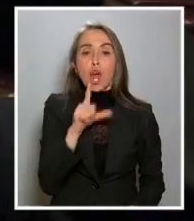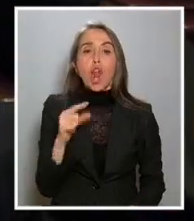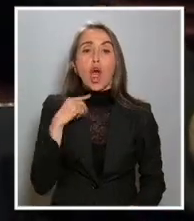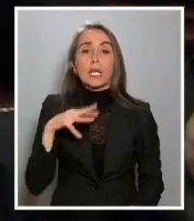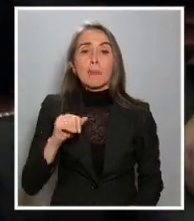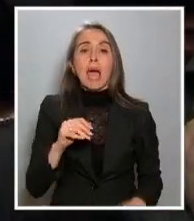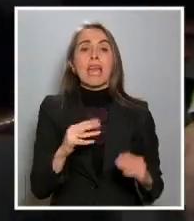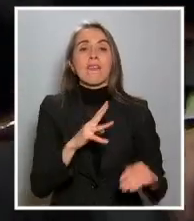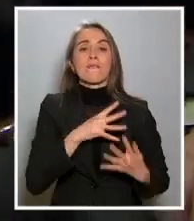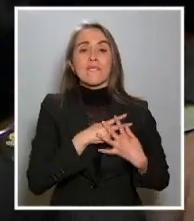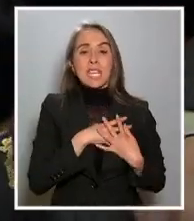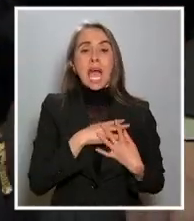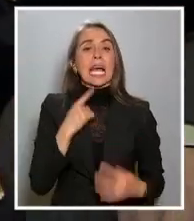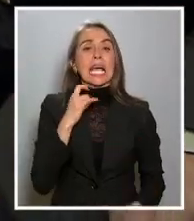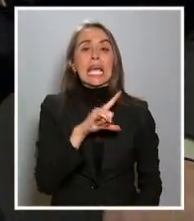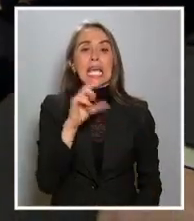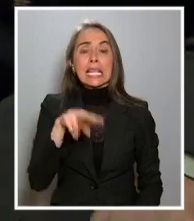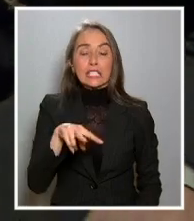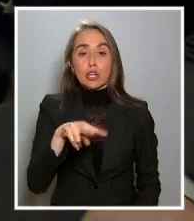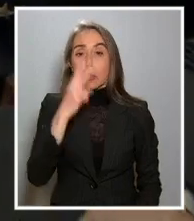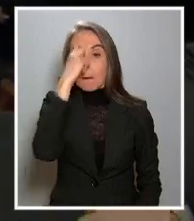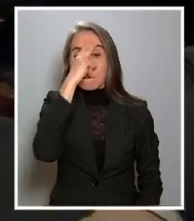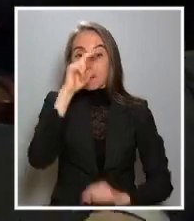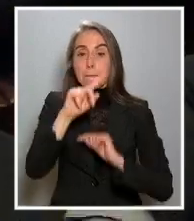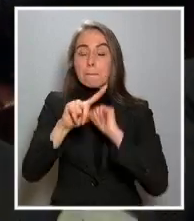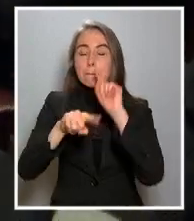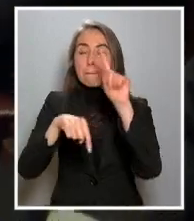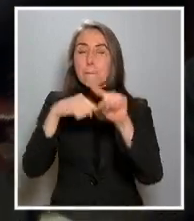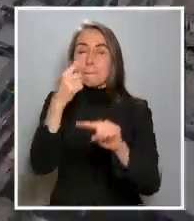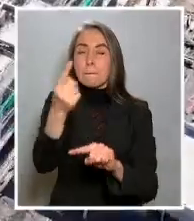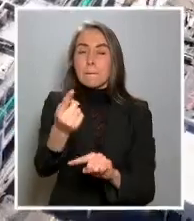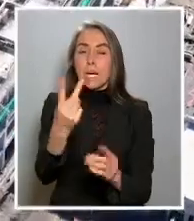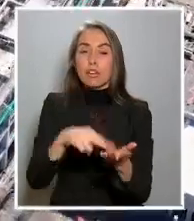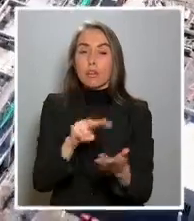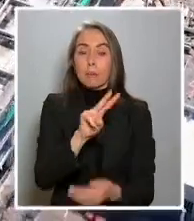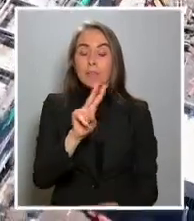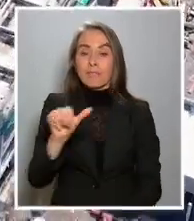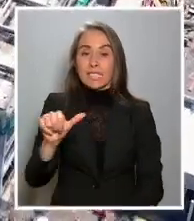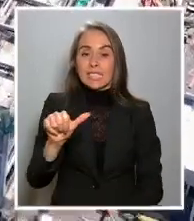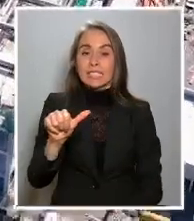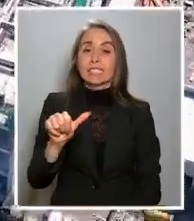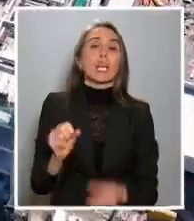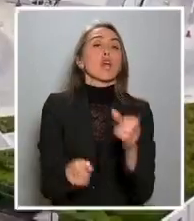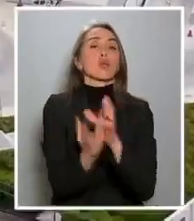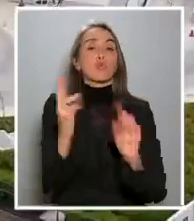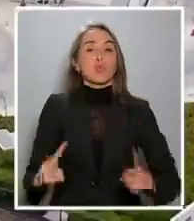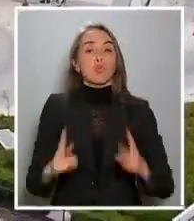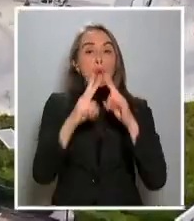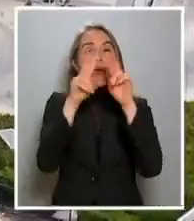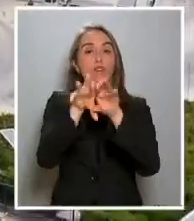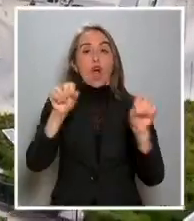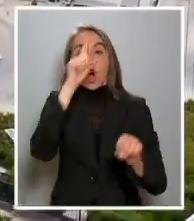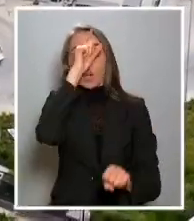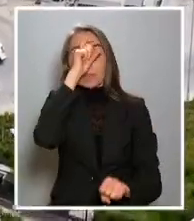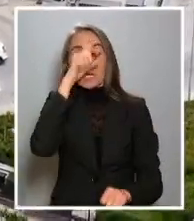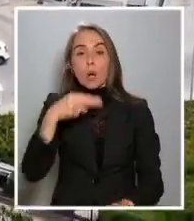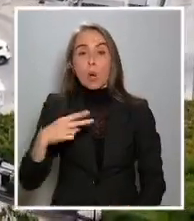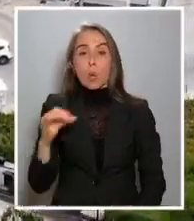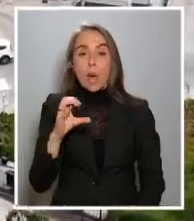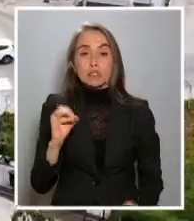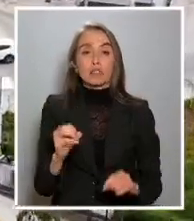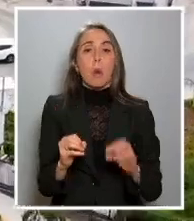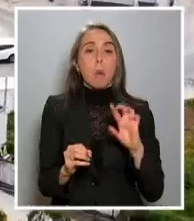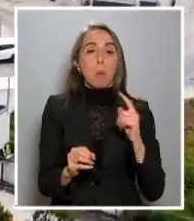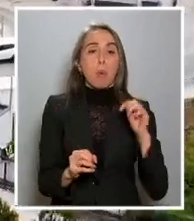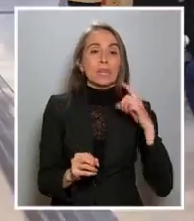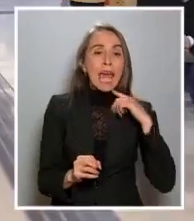Lonquimay, Villarrica y Quellón. Y en marzo del 2026 contaremos con los nuevos recintos de Huasco,